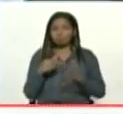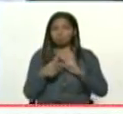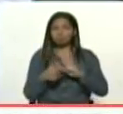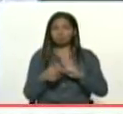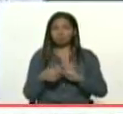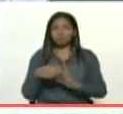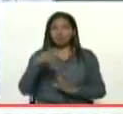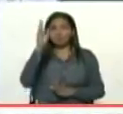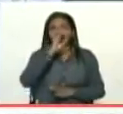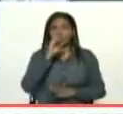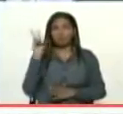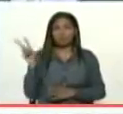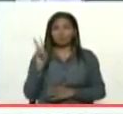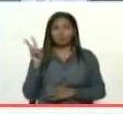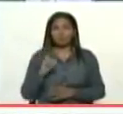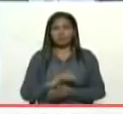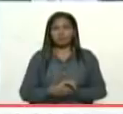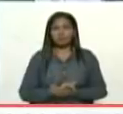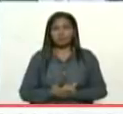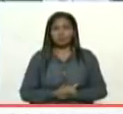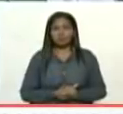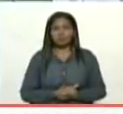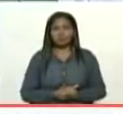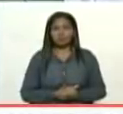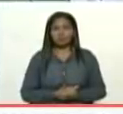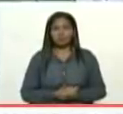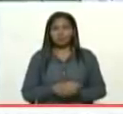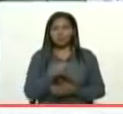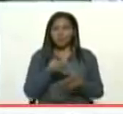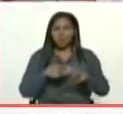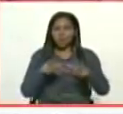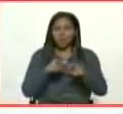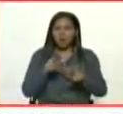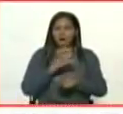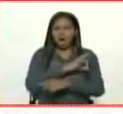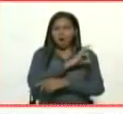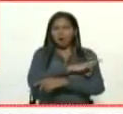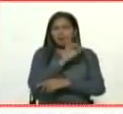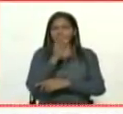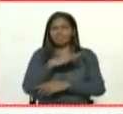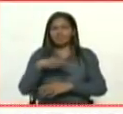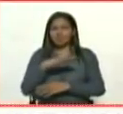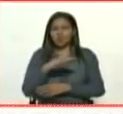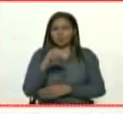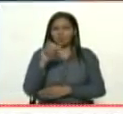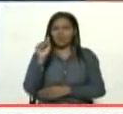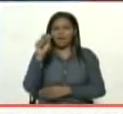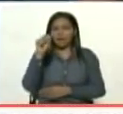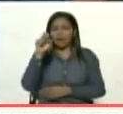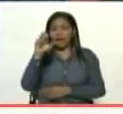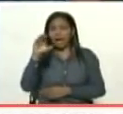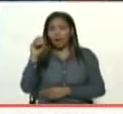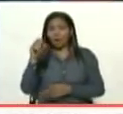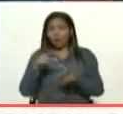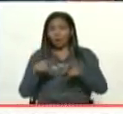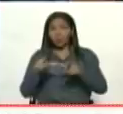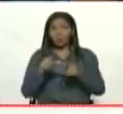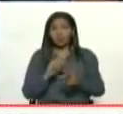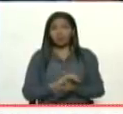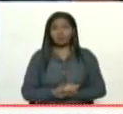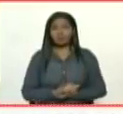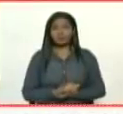de Venezuela. De Oriente, Anaco. ¿De qué parte de Oriente eres? Anaco. No se escucha. Anaco.